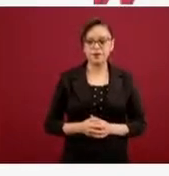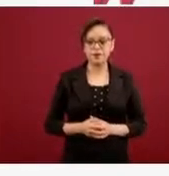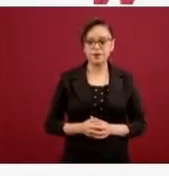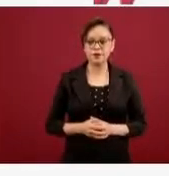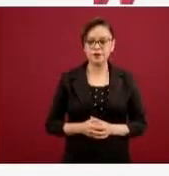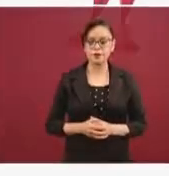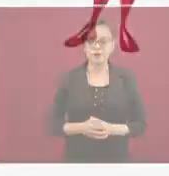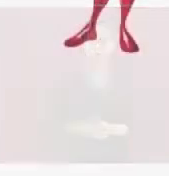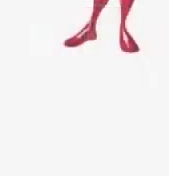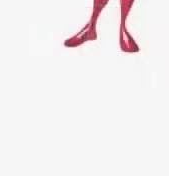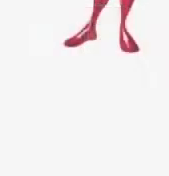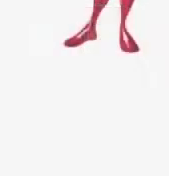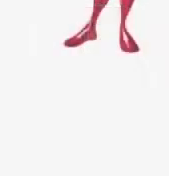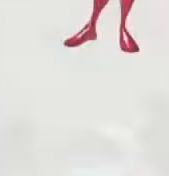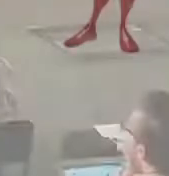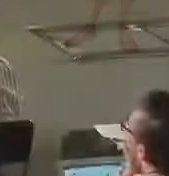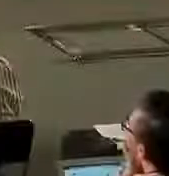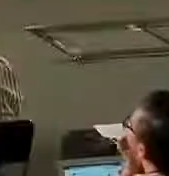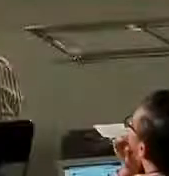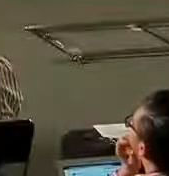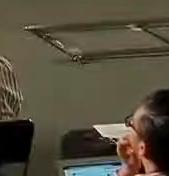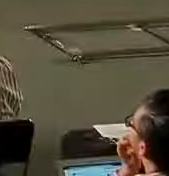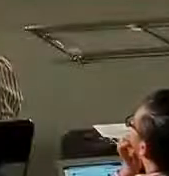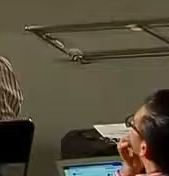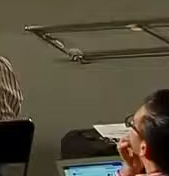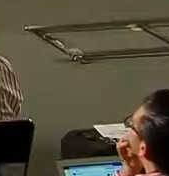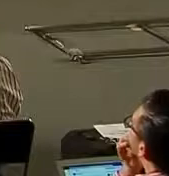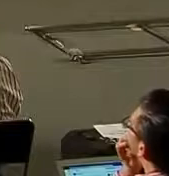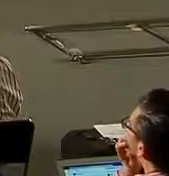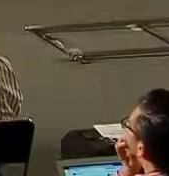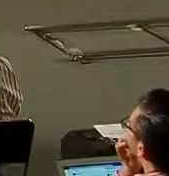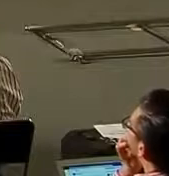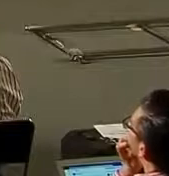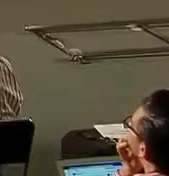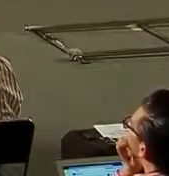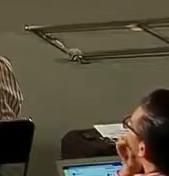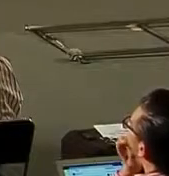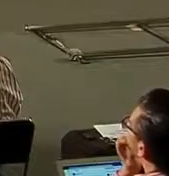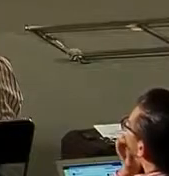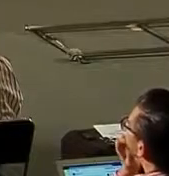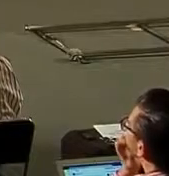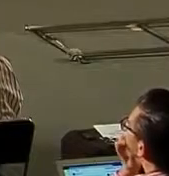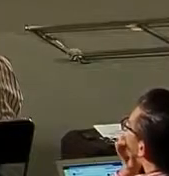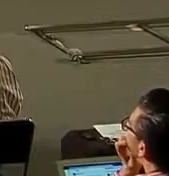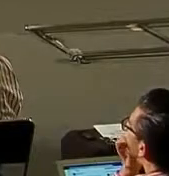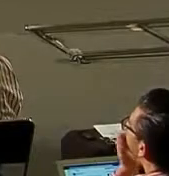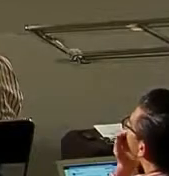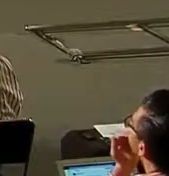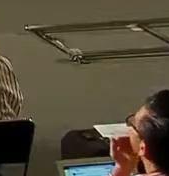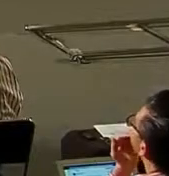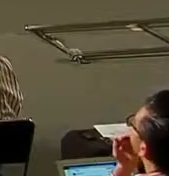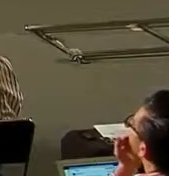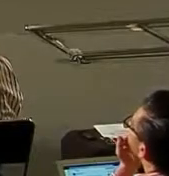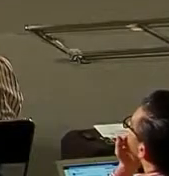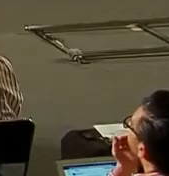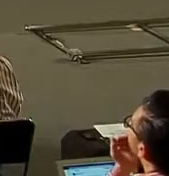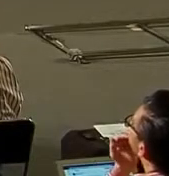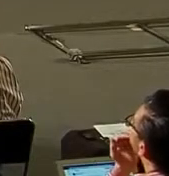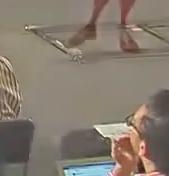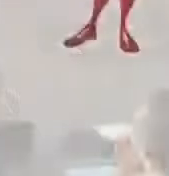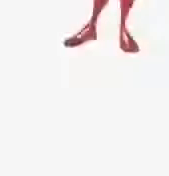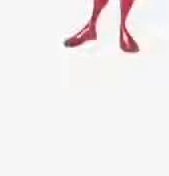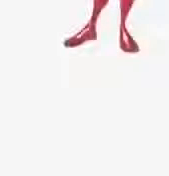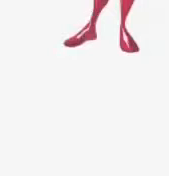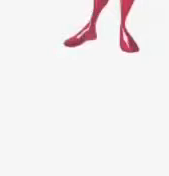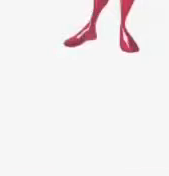Sobre la siguiente, por favor, la movilidad en materia de estaciones de transporte. También